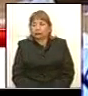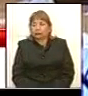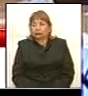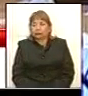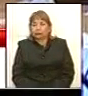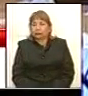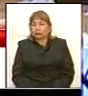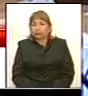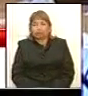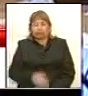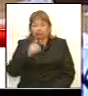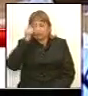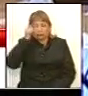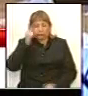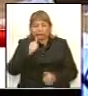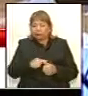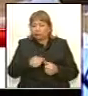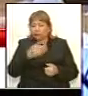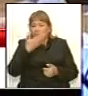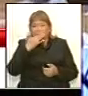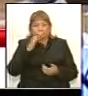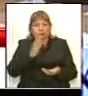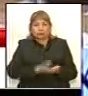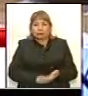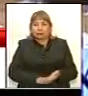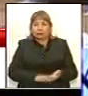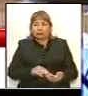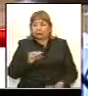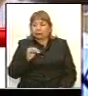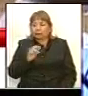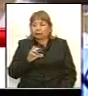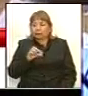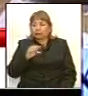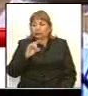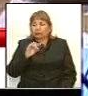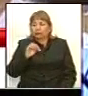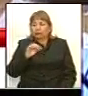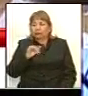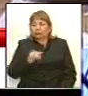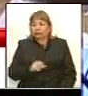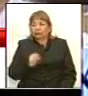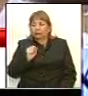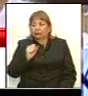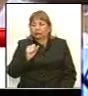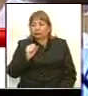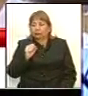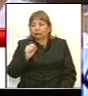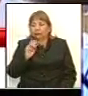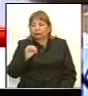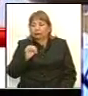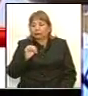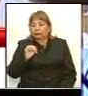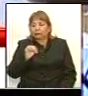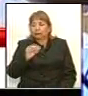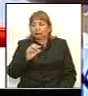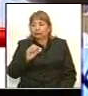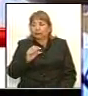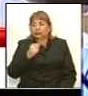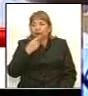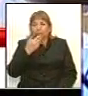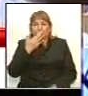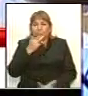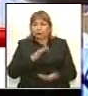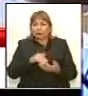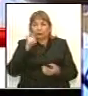De mala recordación Malakibe, pésima recordación Malakibe. Basilaki. No, Malakibe. De